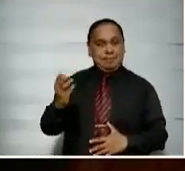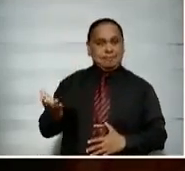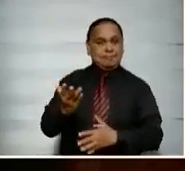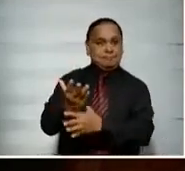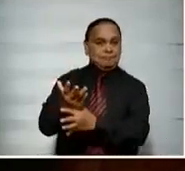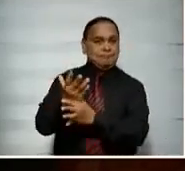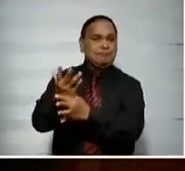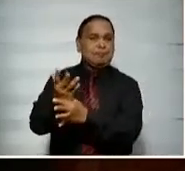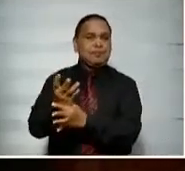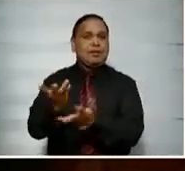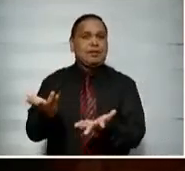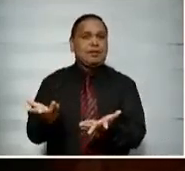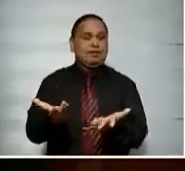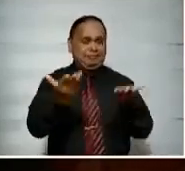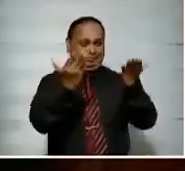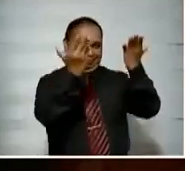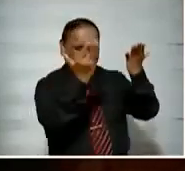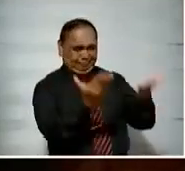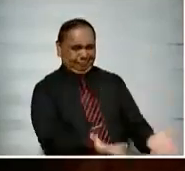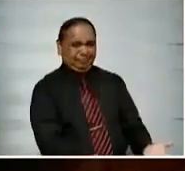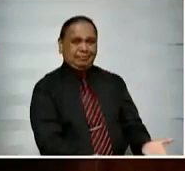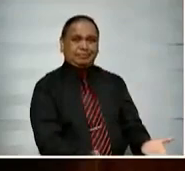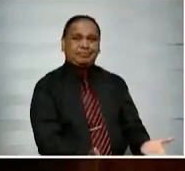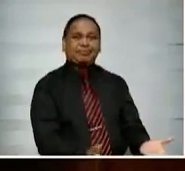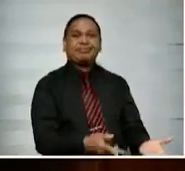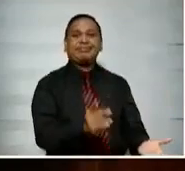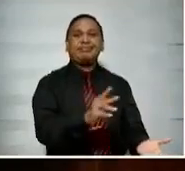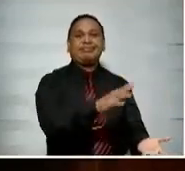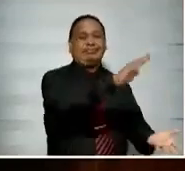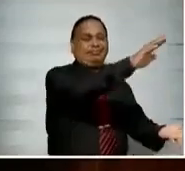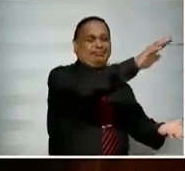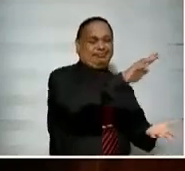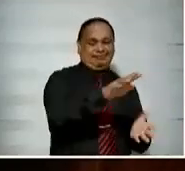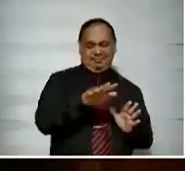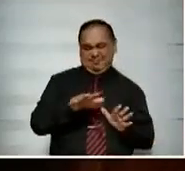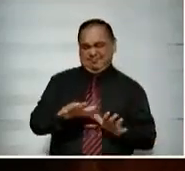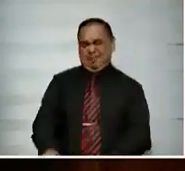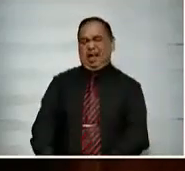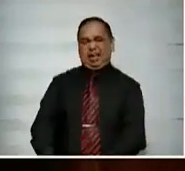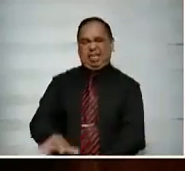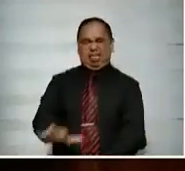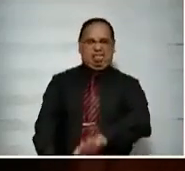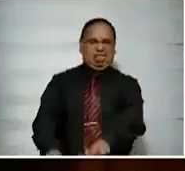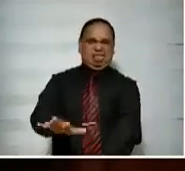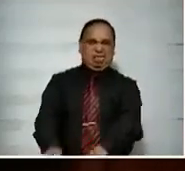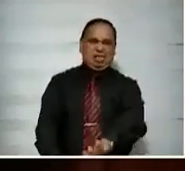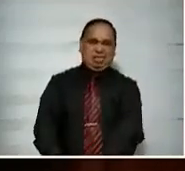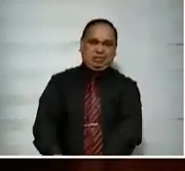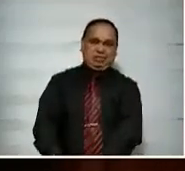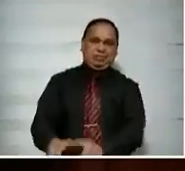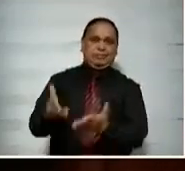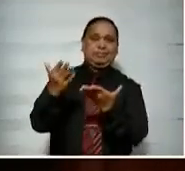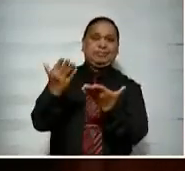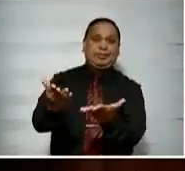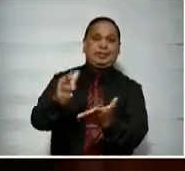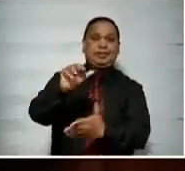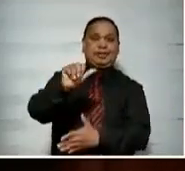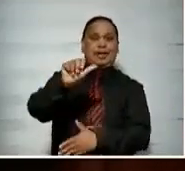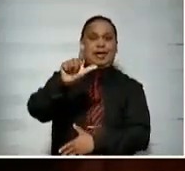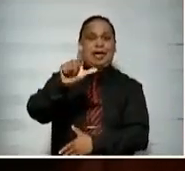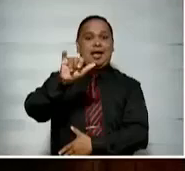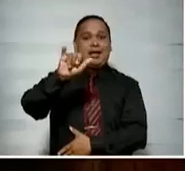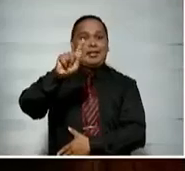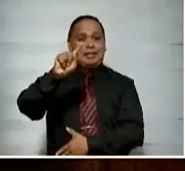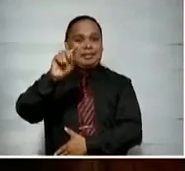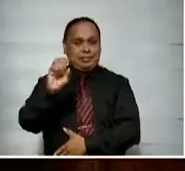a todos estos machuchones? Ahí los tiene tirados al piso. Eso hay que reconocérselo a Alejandro Moreno. Y a este señor,